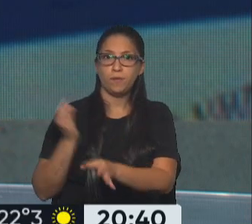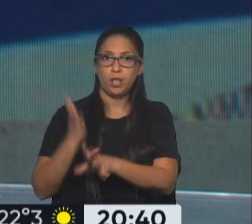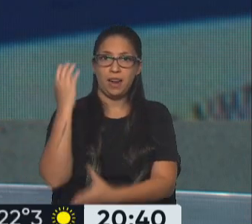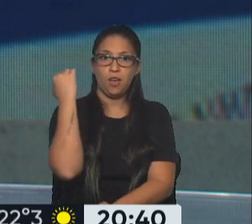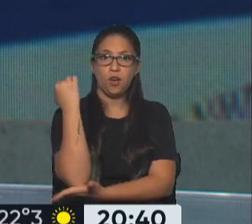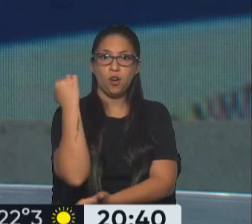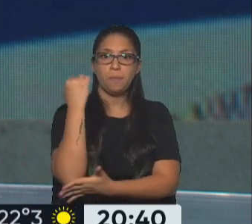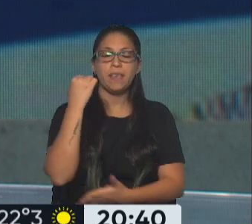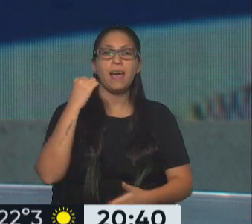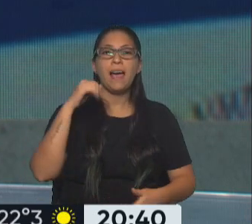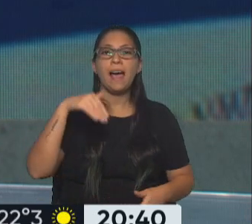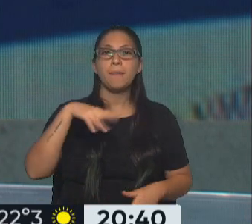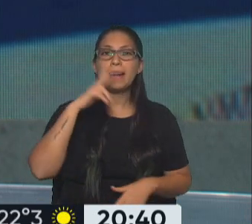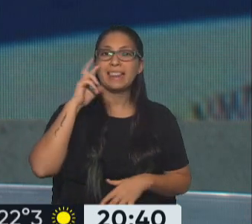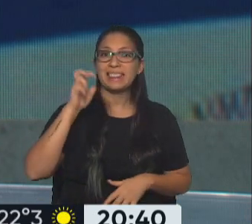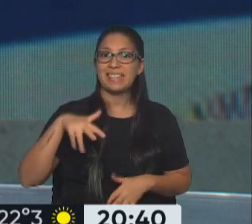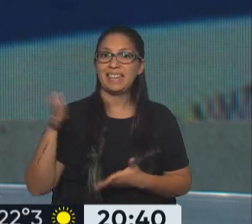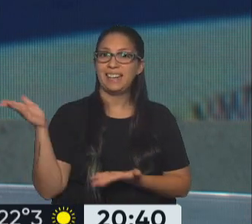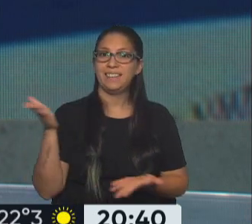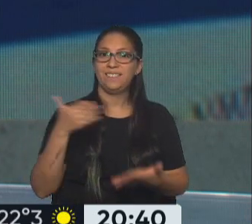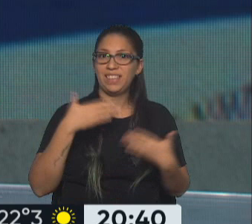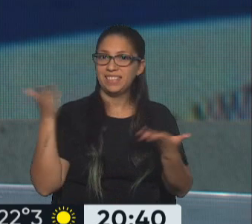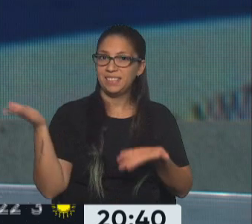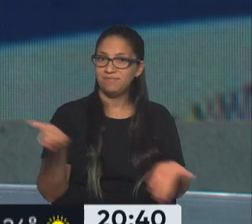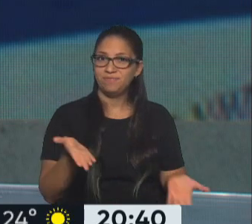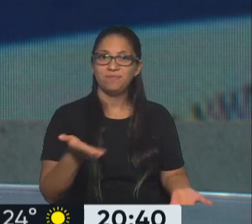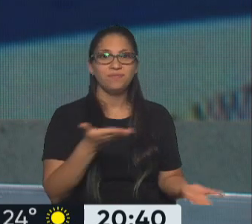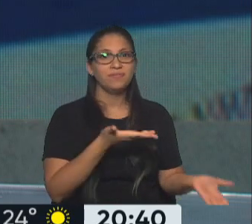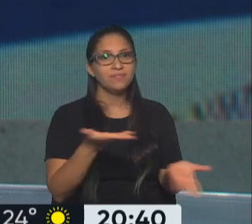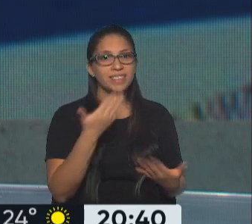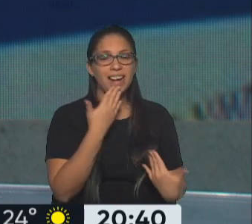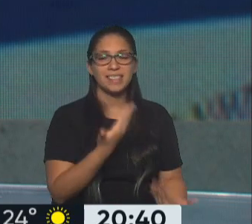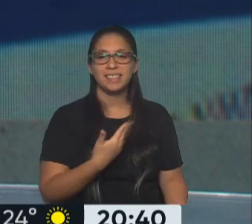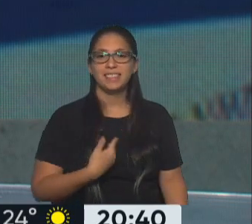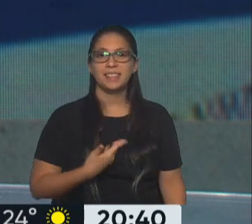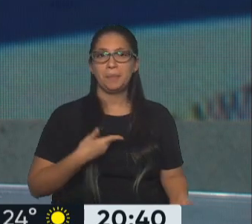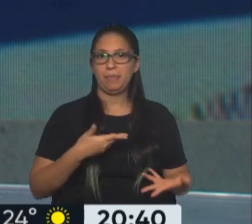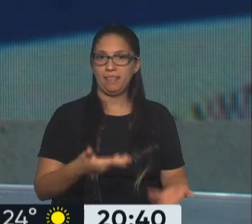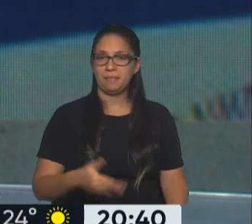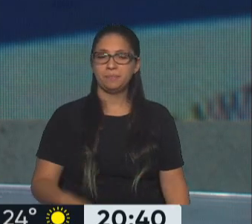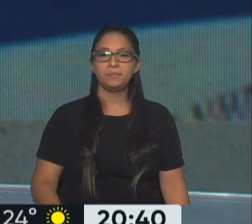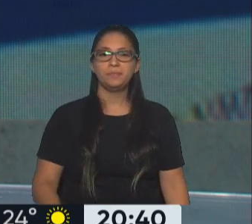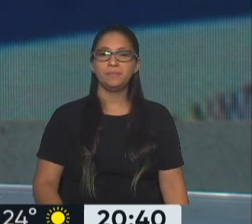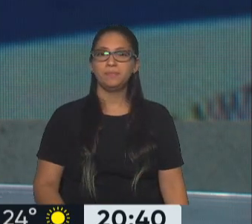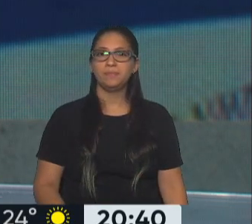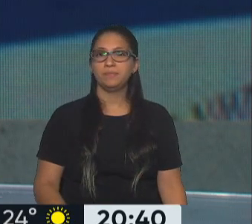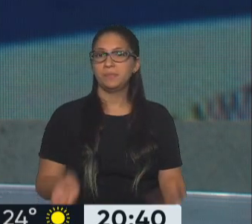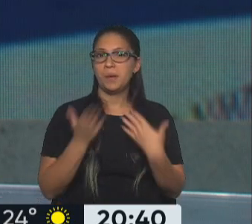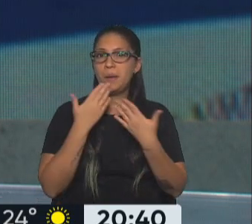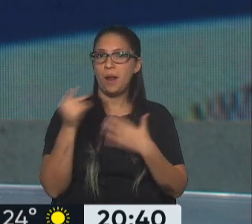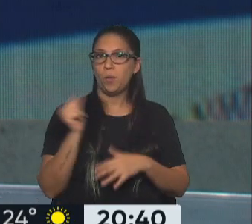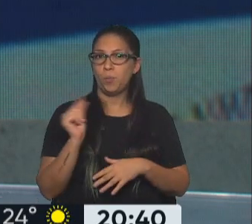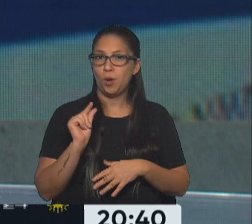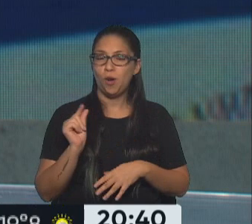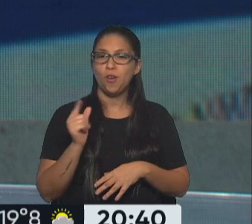como es Martín Carenguiser. Martín, un placer, ¿eh? Muy bienvenido. Noches. Muchas gracias por la invitación. Te vamos a estar entrevistando y haciéndote